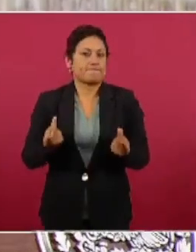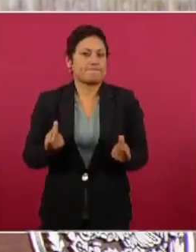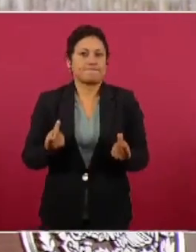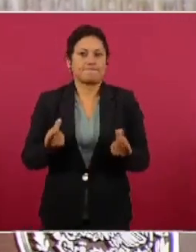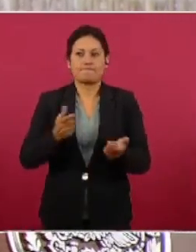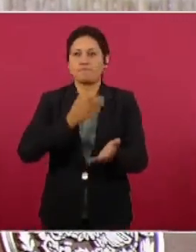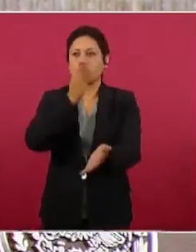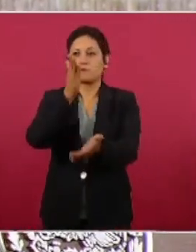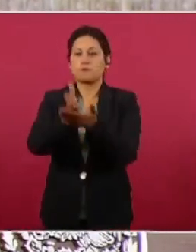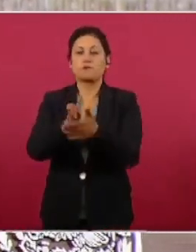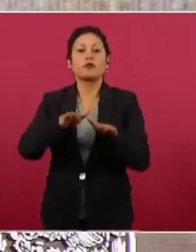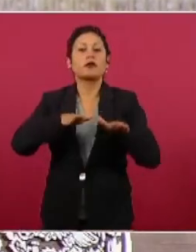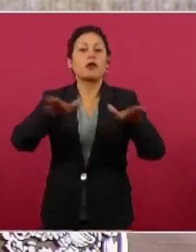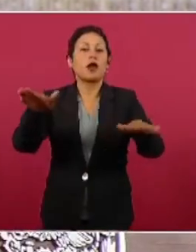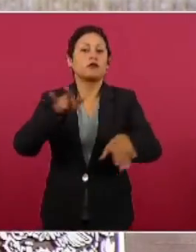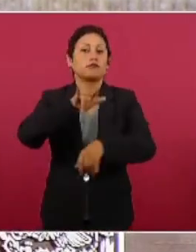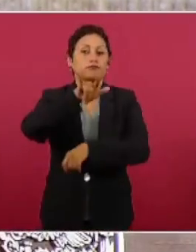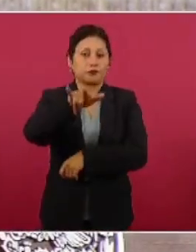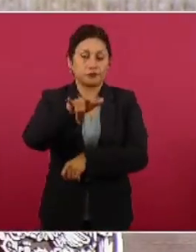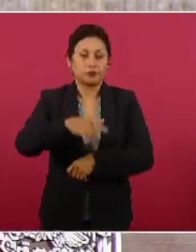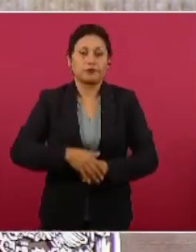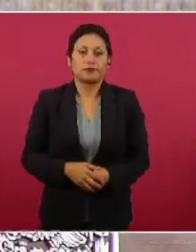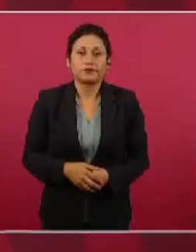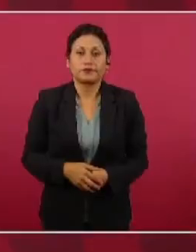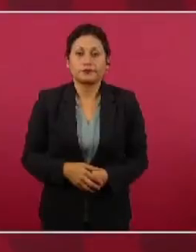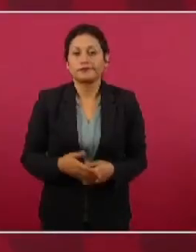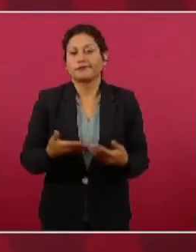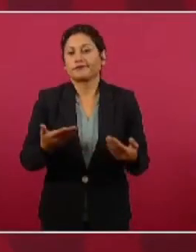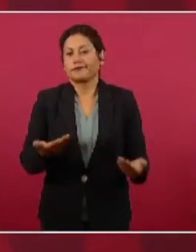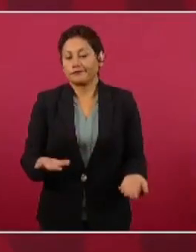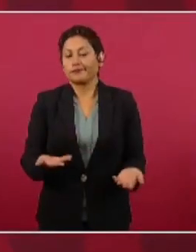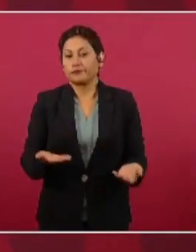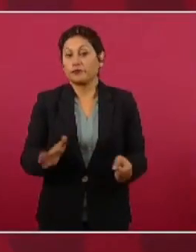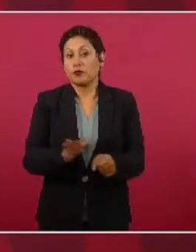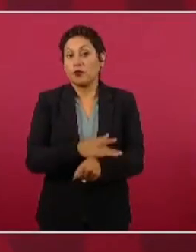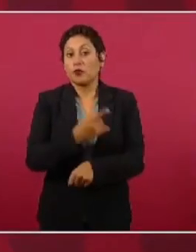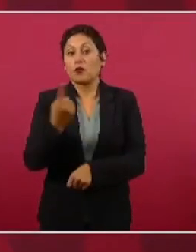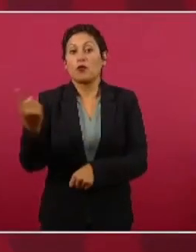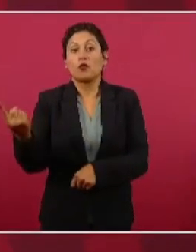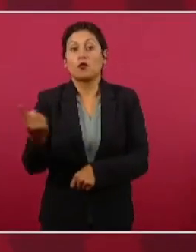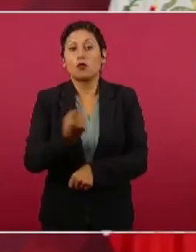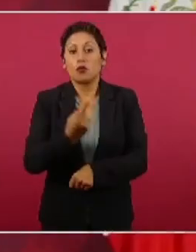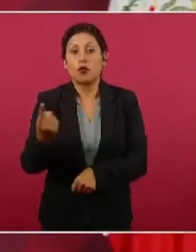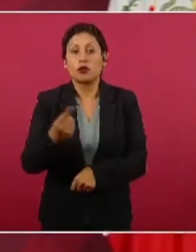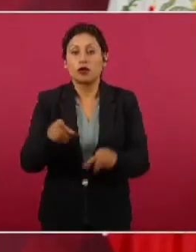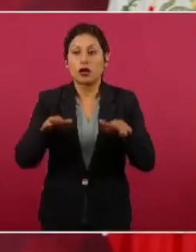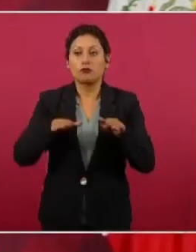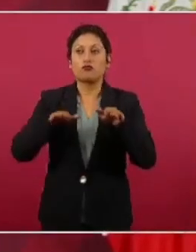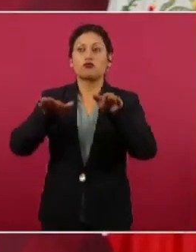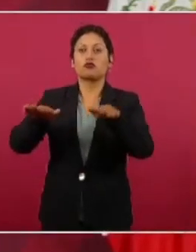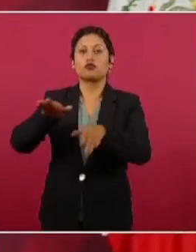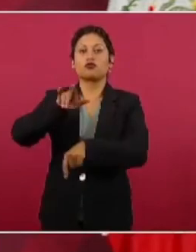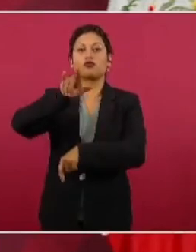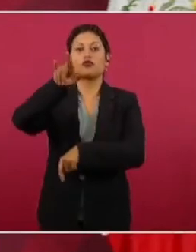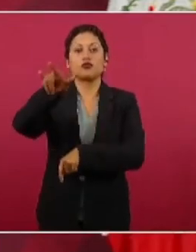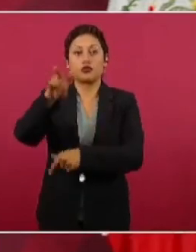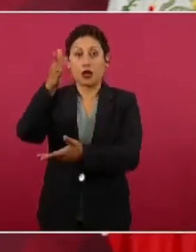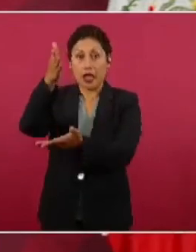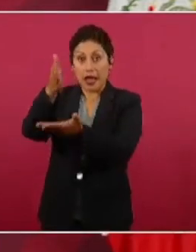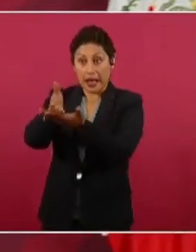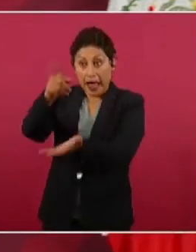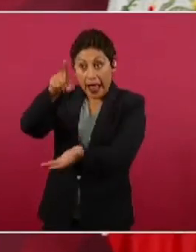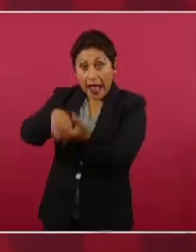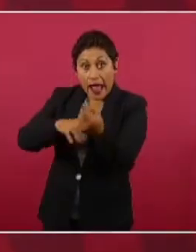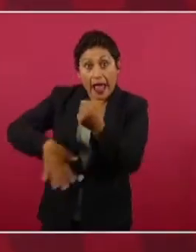formas, si se llega a ese aeropuerto, como tiene equipo moderno y